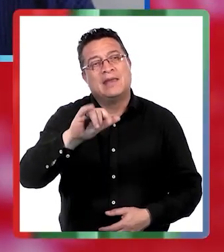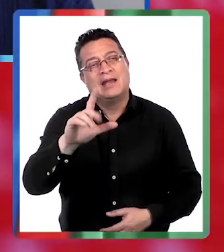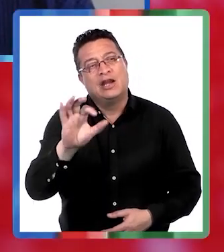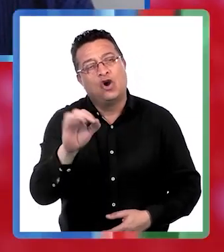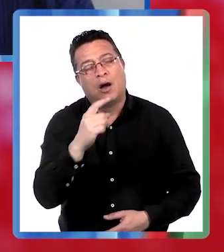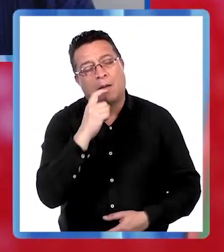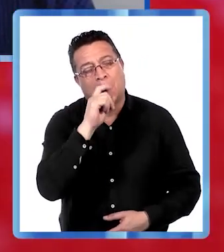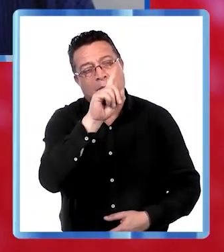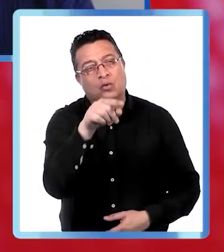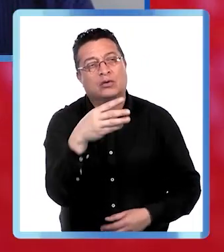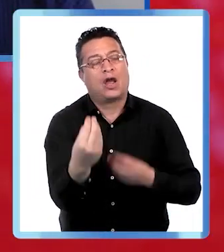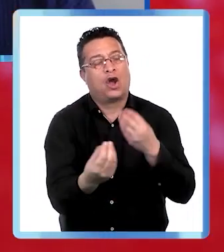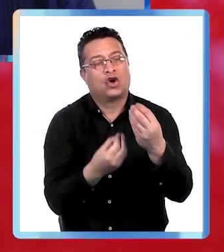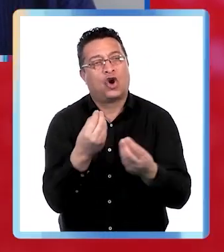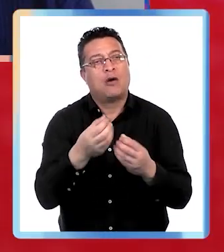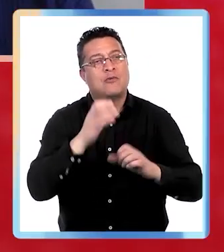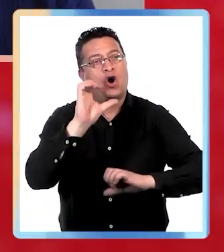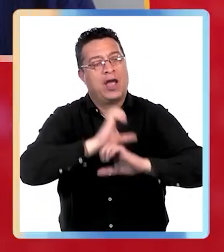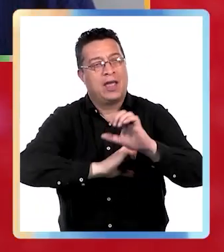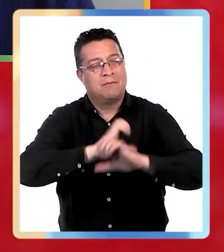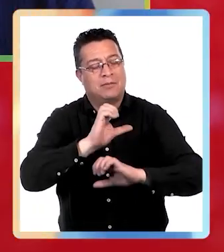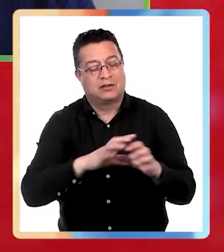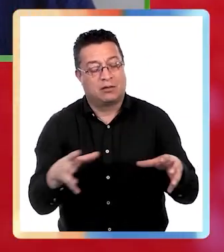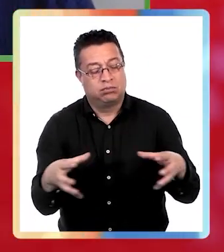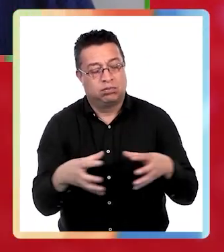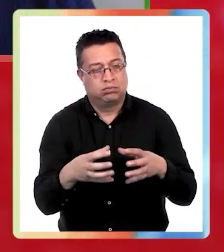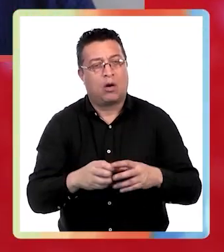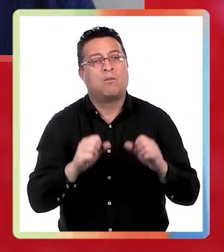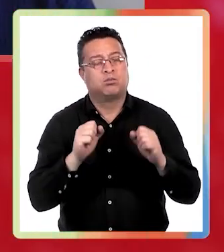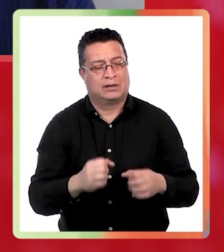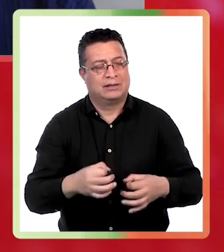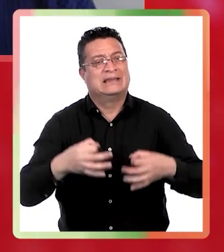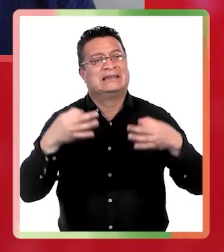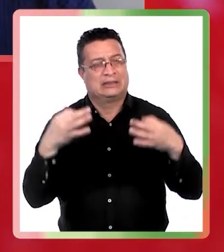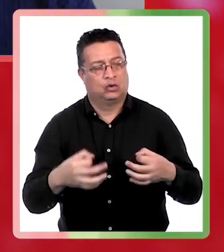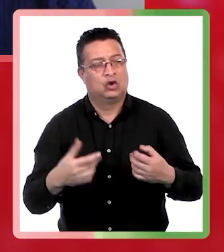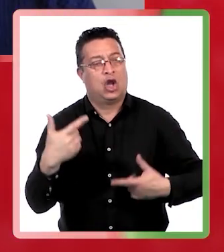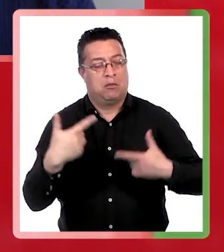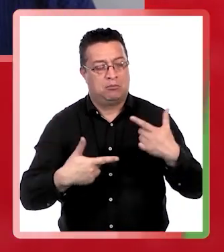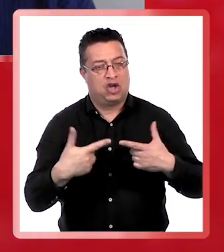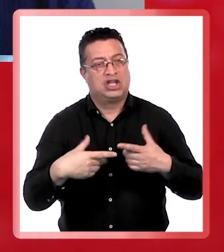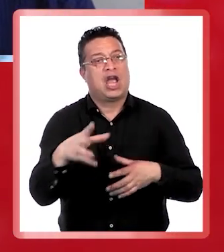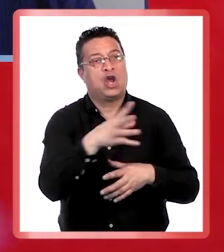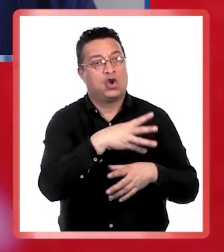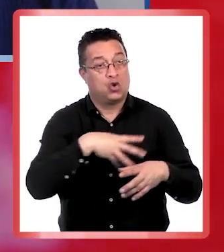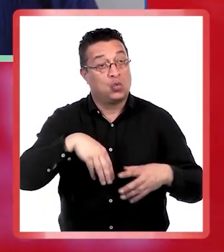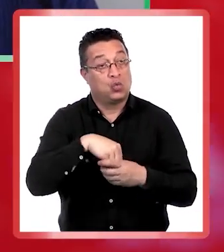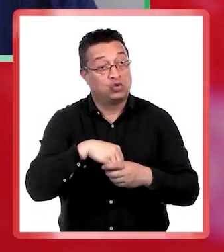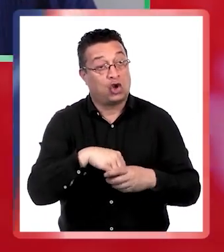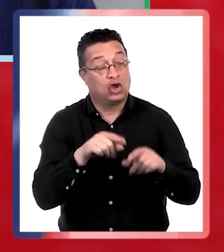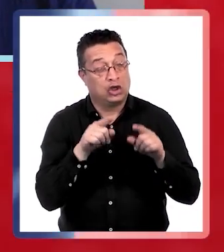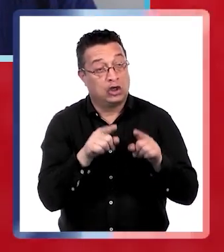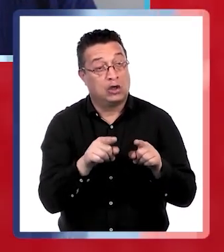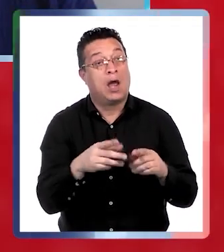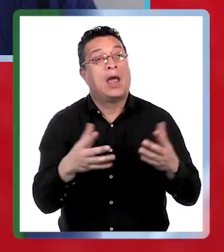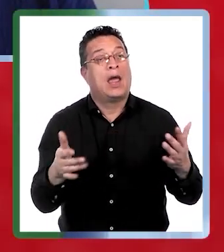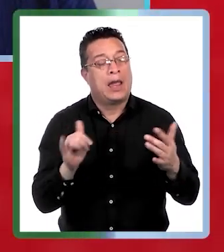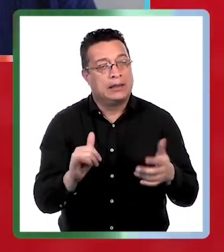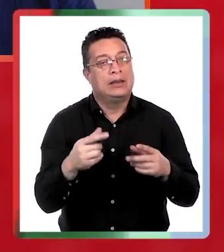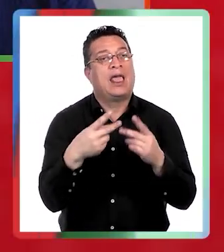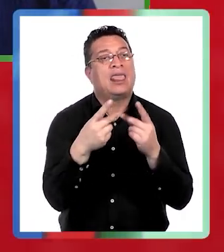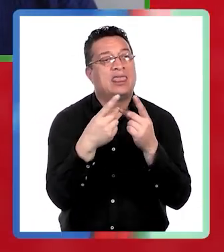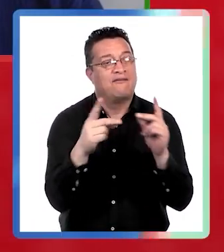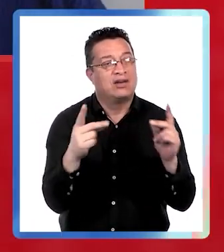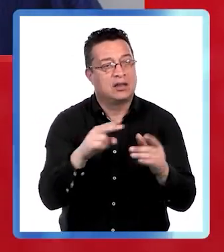Emilio, y en esa misma línea, ¿cómo las empresas u organizaciones podrían asegurarse de que sus políticas de inclusión